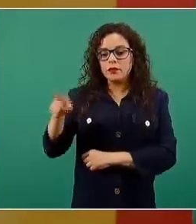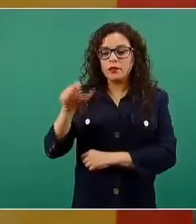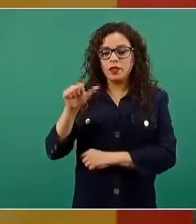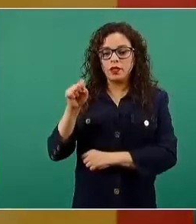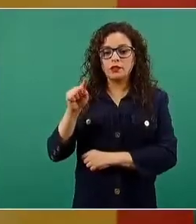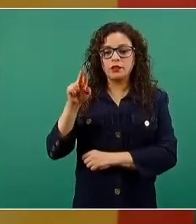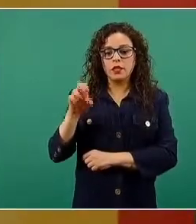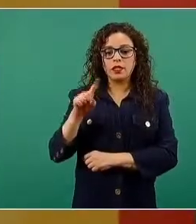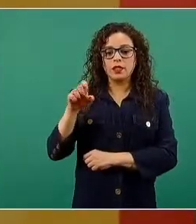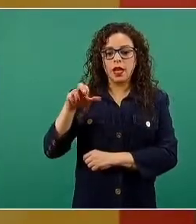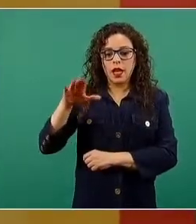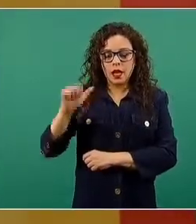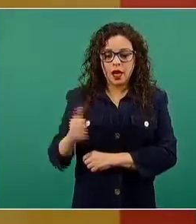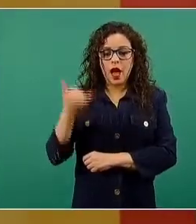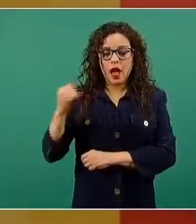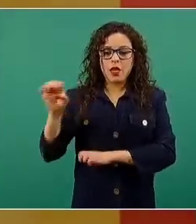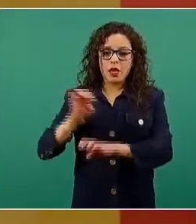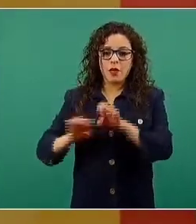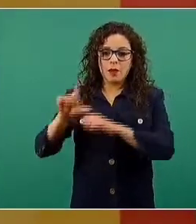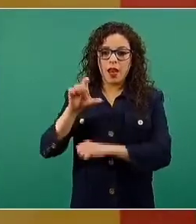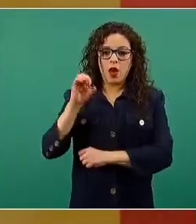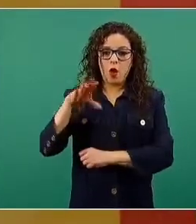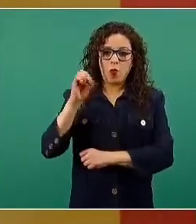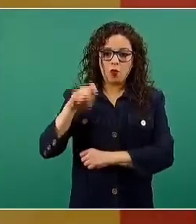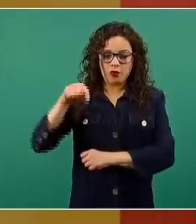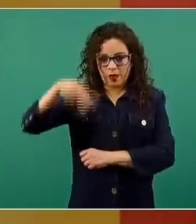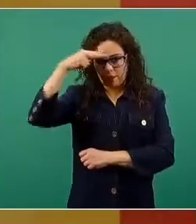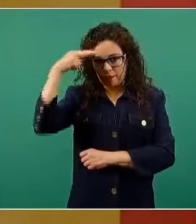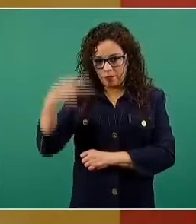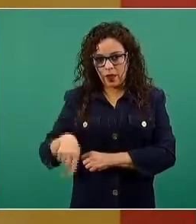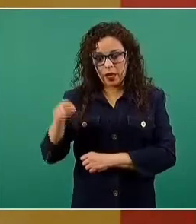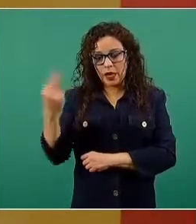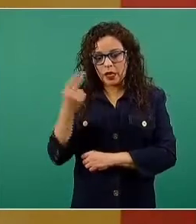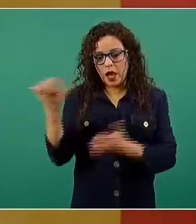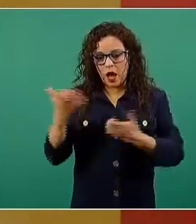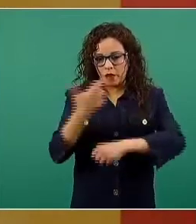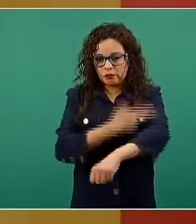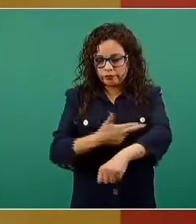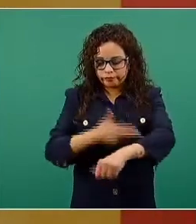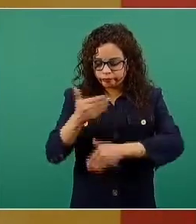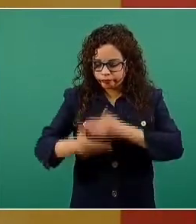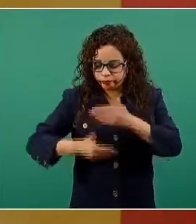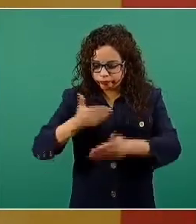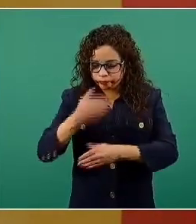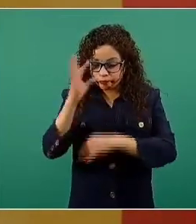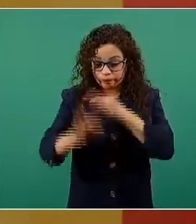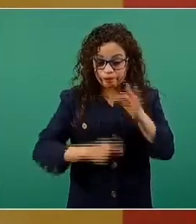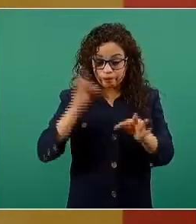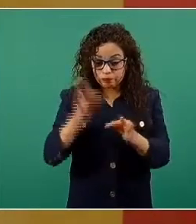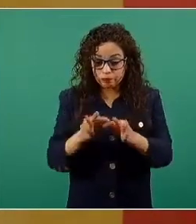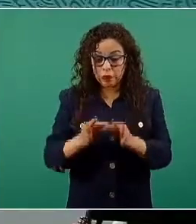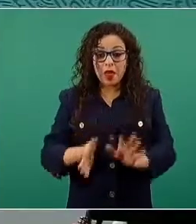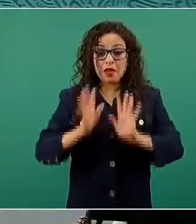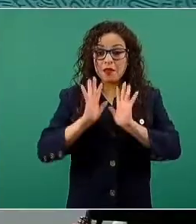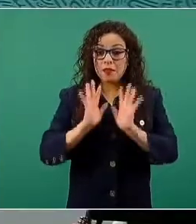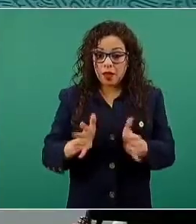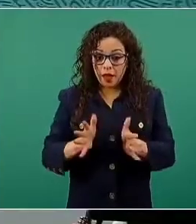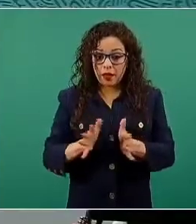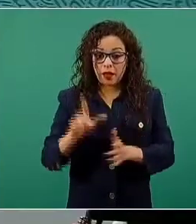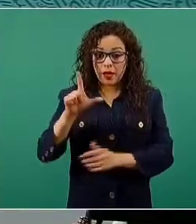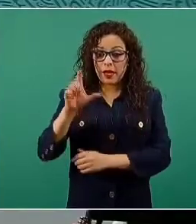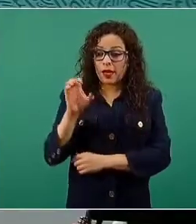planta Leomont, la compañía mexicana Leomont, tendrá que cumplir con esos procedimientos. Cuando esto esté listo, cuando